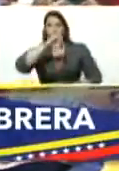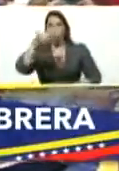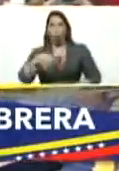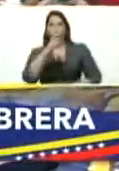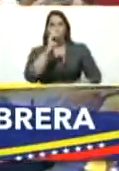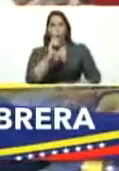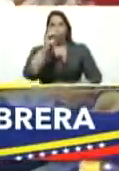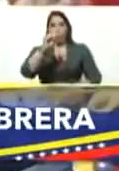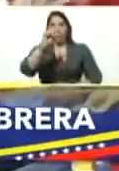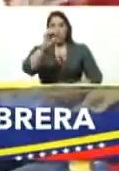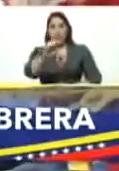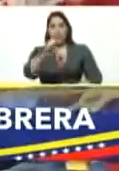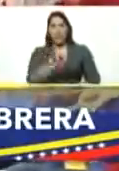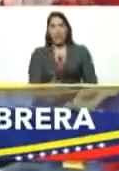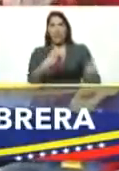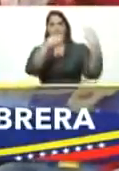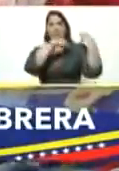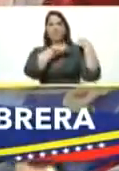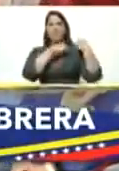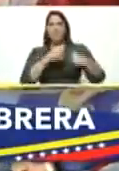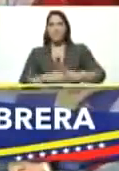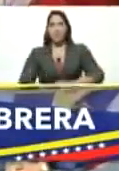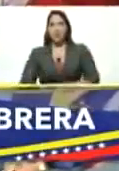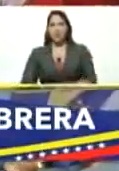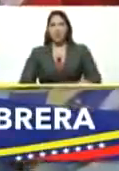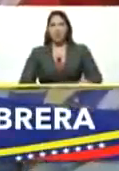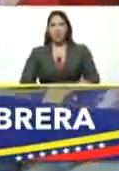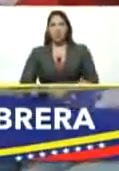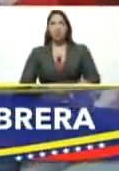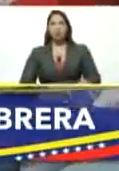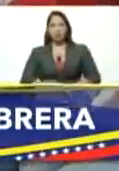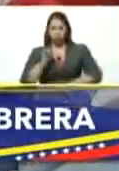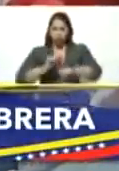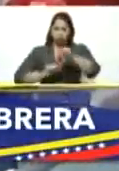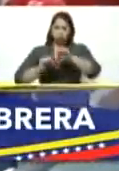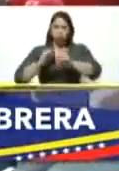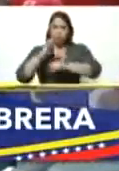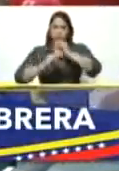rivero jefe del trotskismo internacional